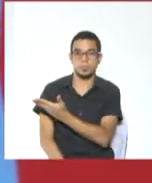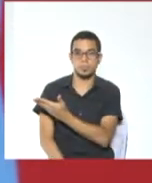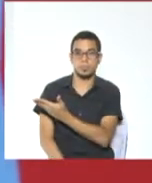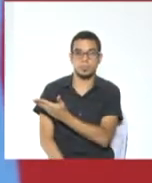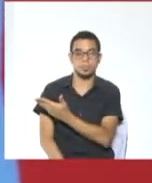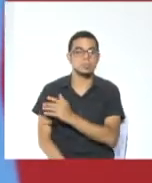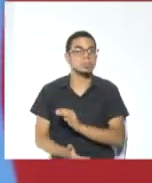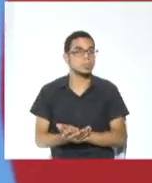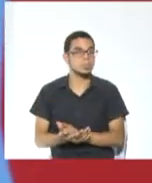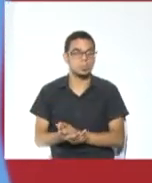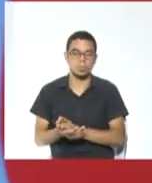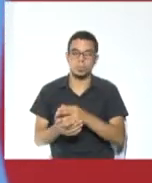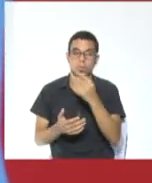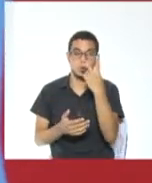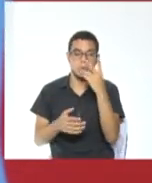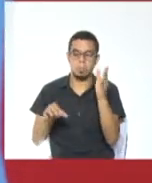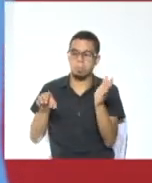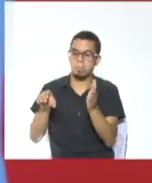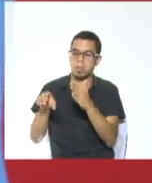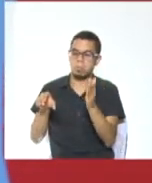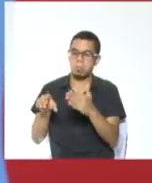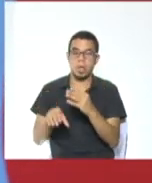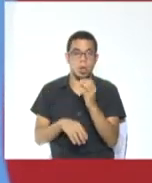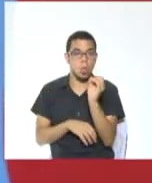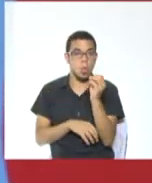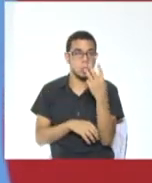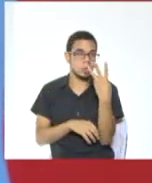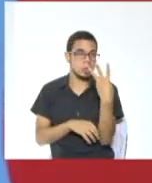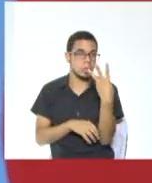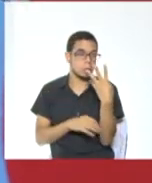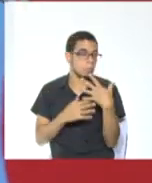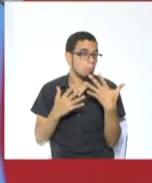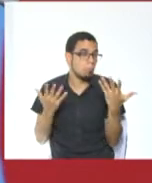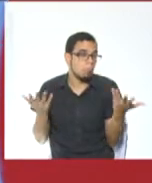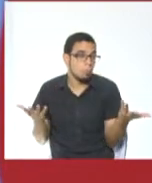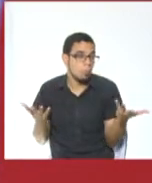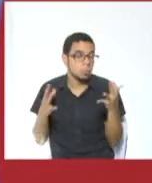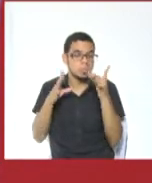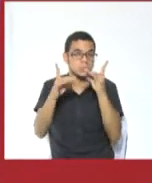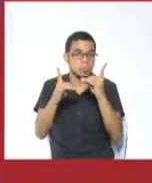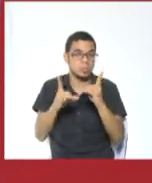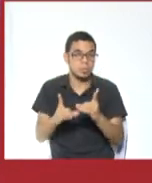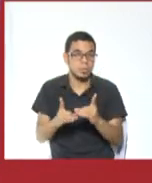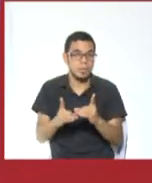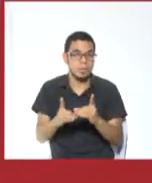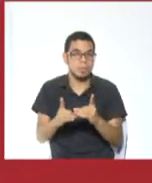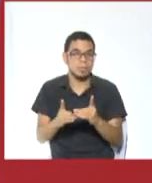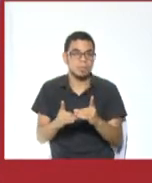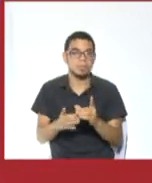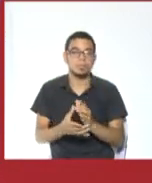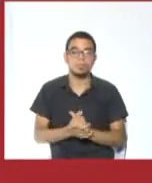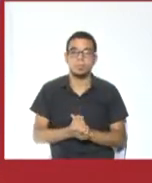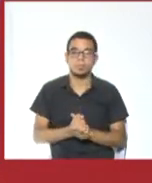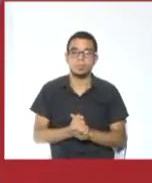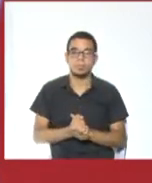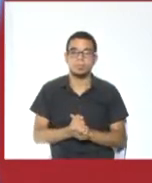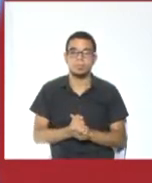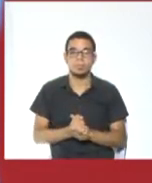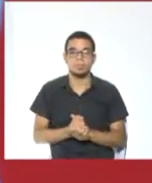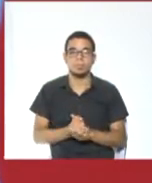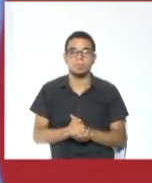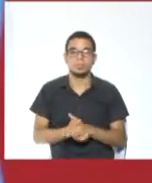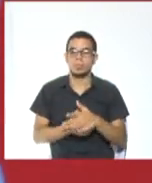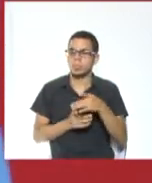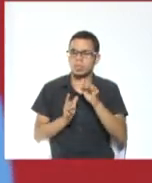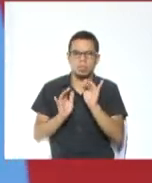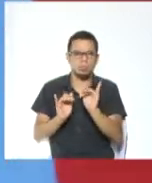toque, dos toques o tres lo podemos hacer con mayor ritmo. Y así